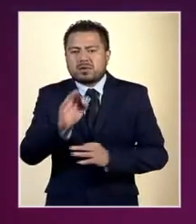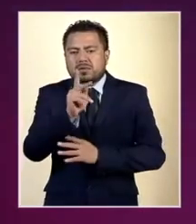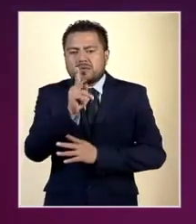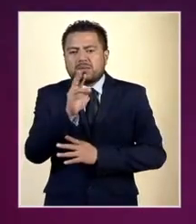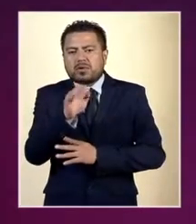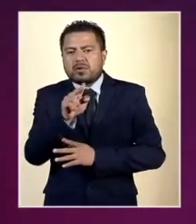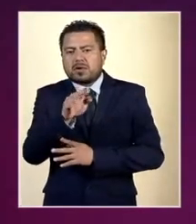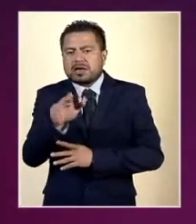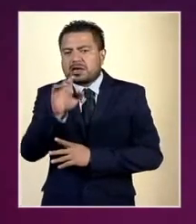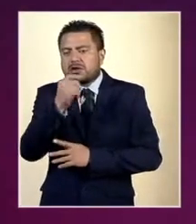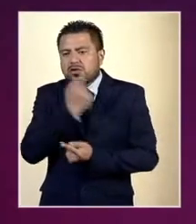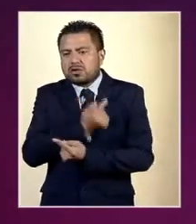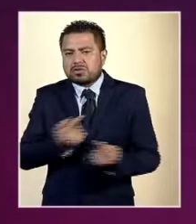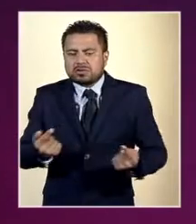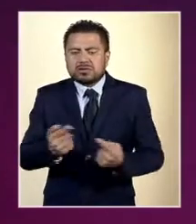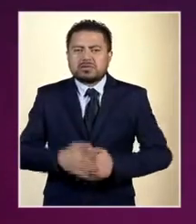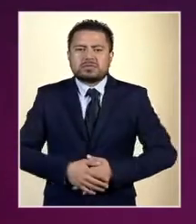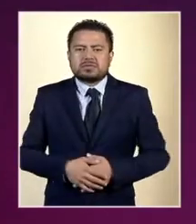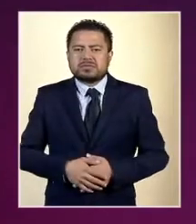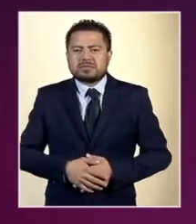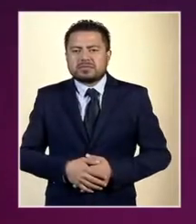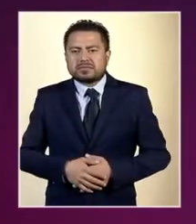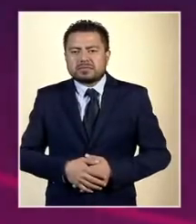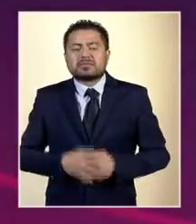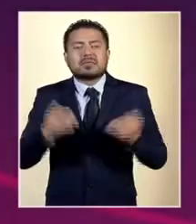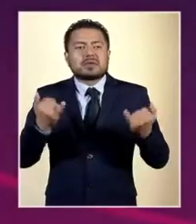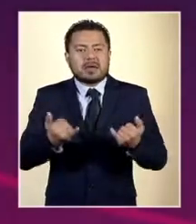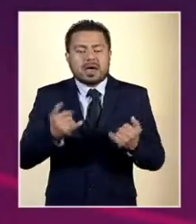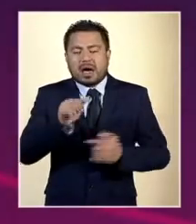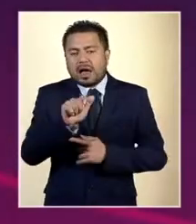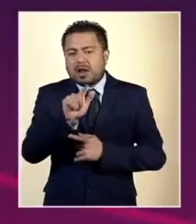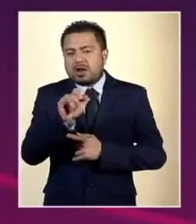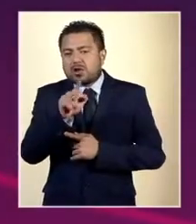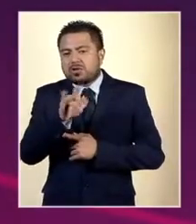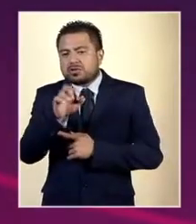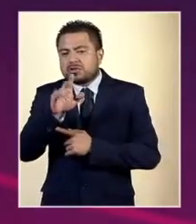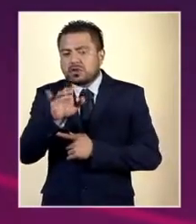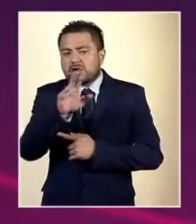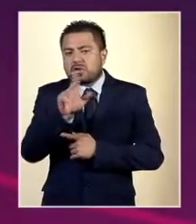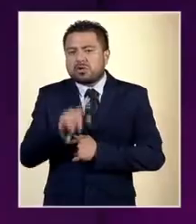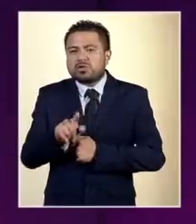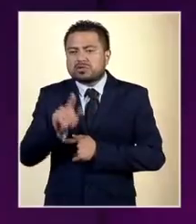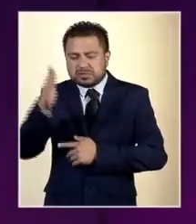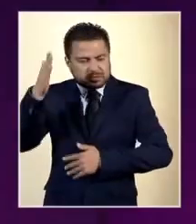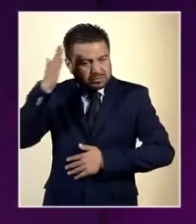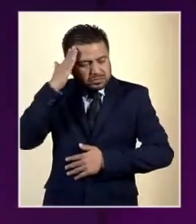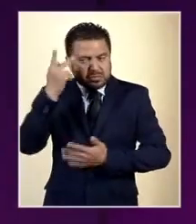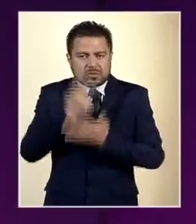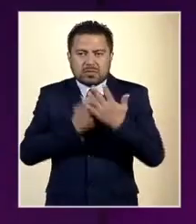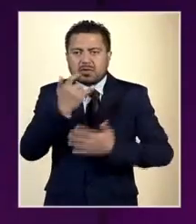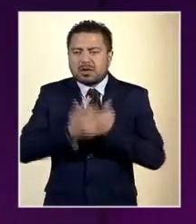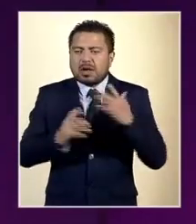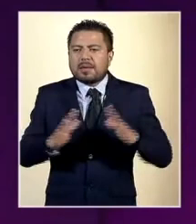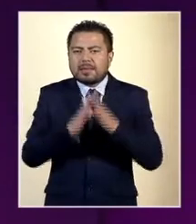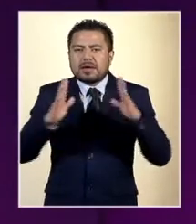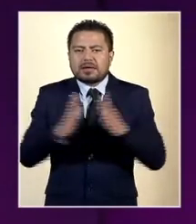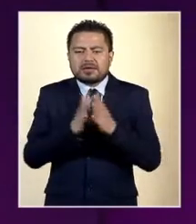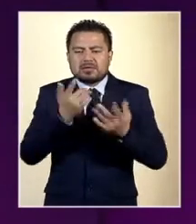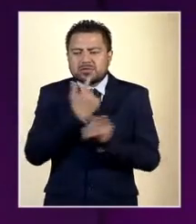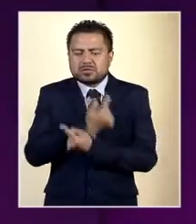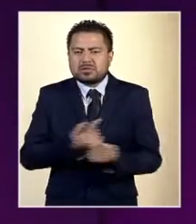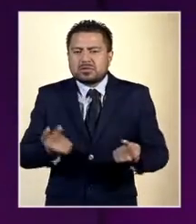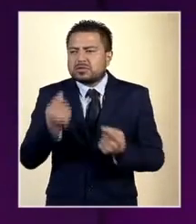Niños. Laura, muchas gracias por estar aquí. Gracias a ti. Y Alonso Barrios de la Cruz, líder de proyectos de participación